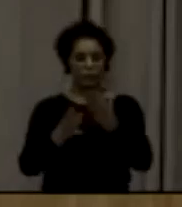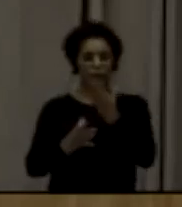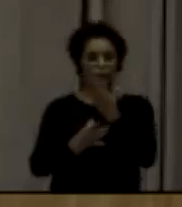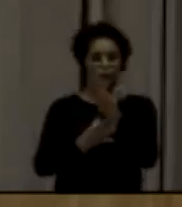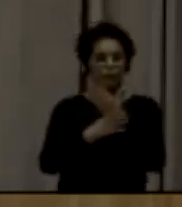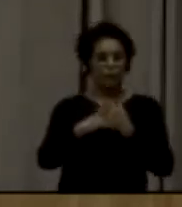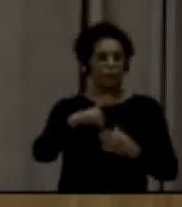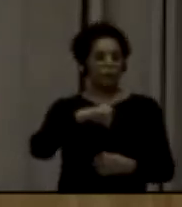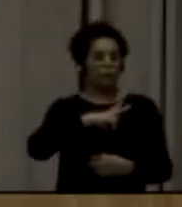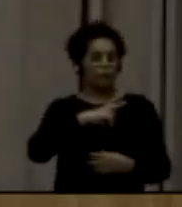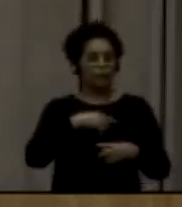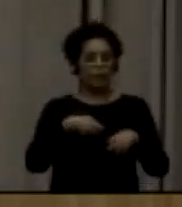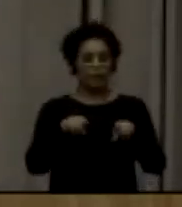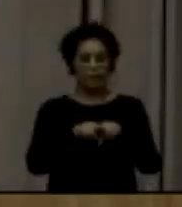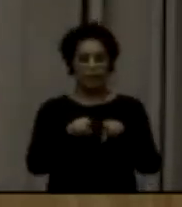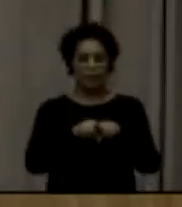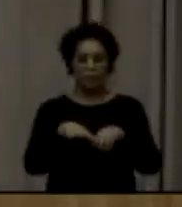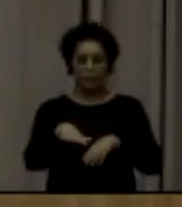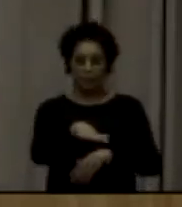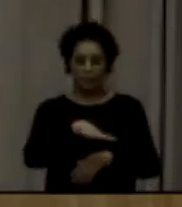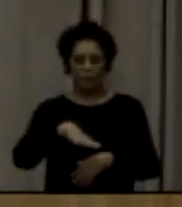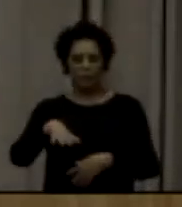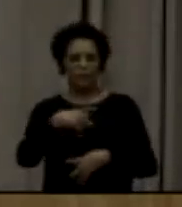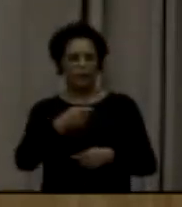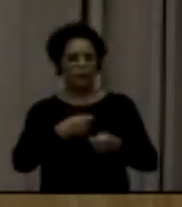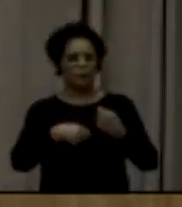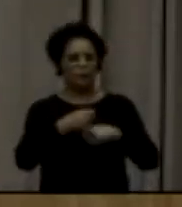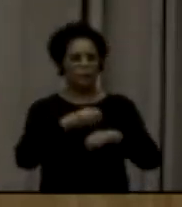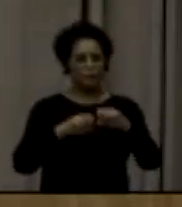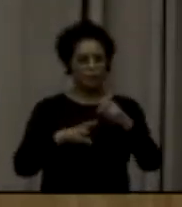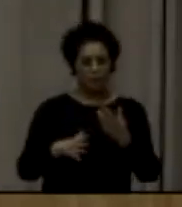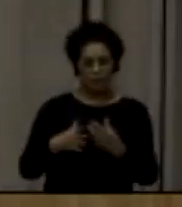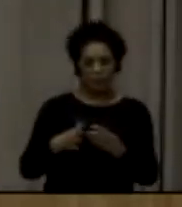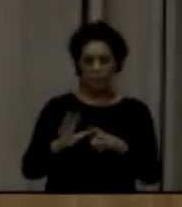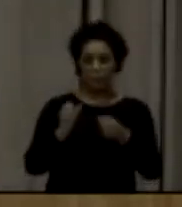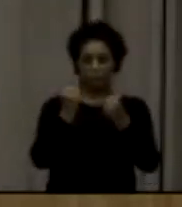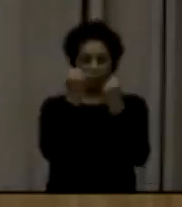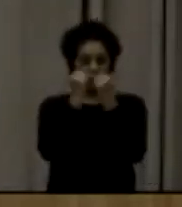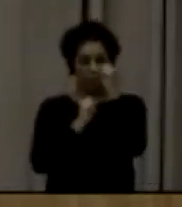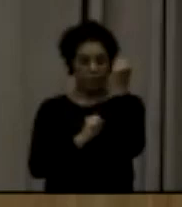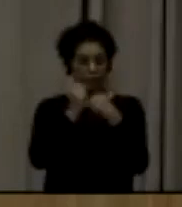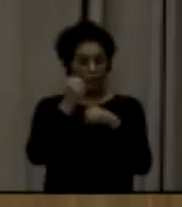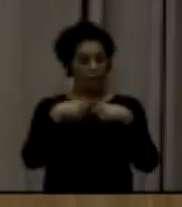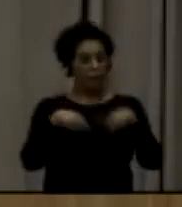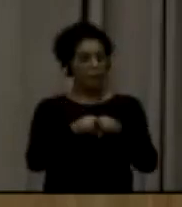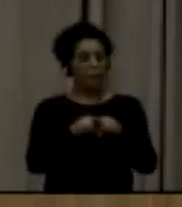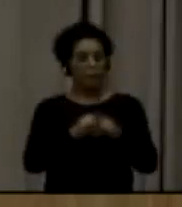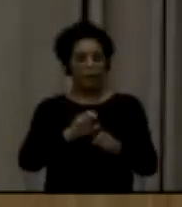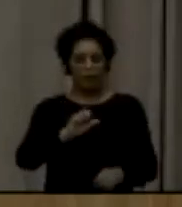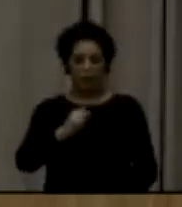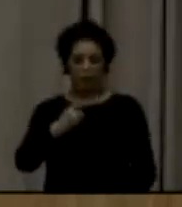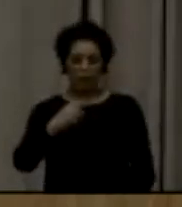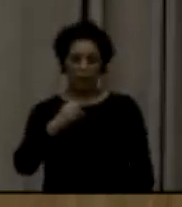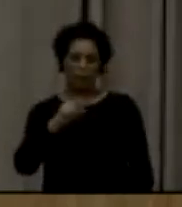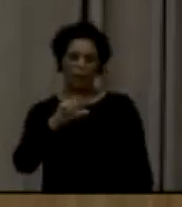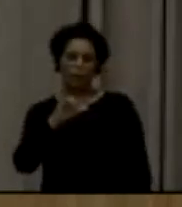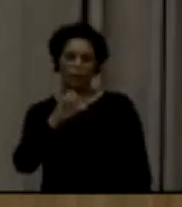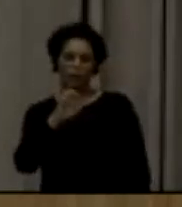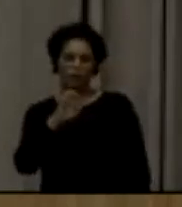financiero parte de ese complejo médico Industrial las pólizas de sus propios trabajadores